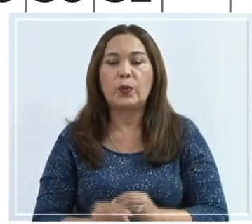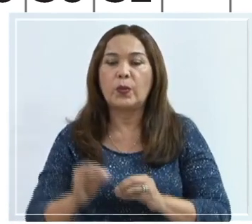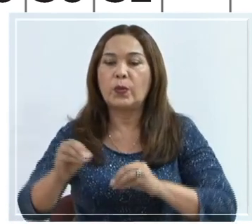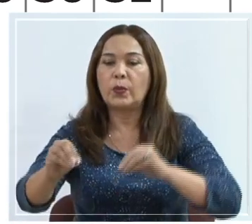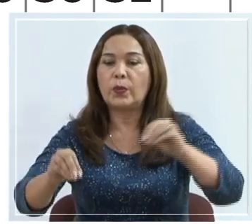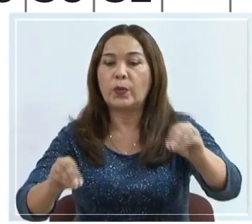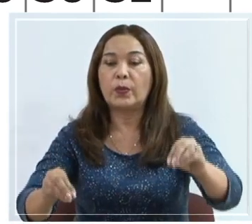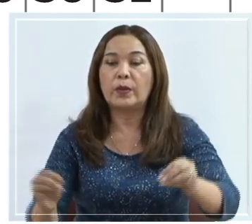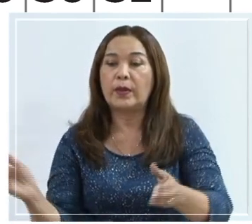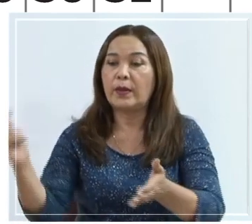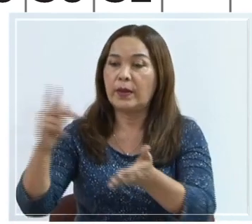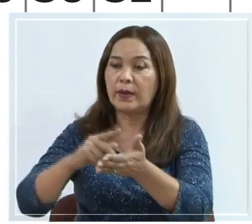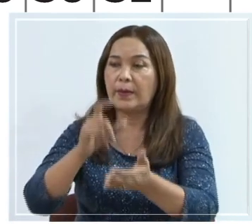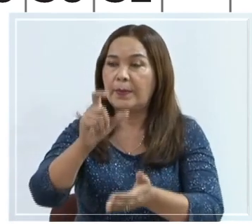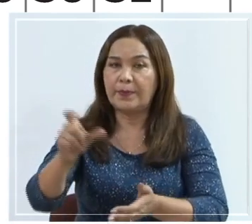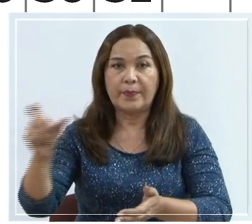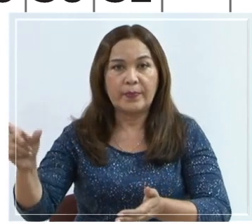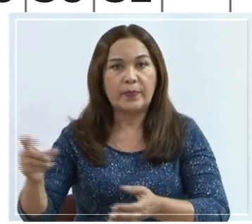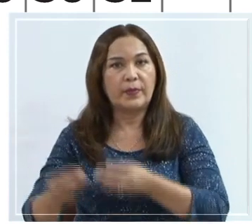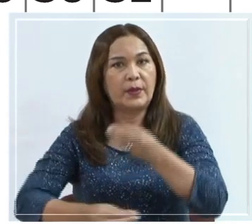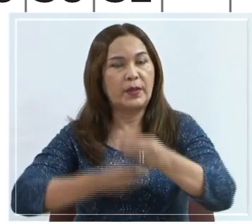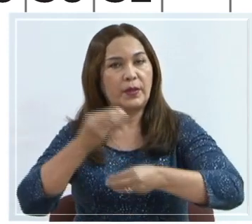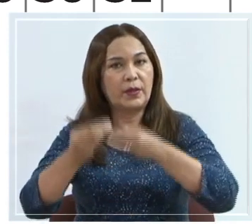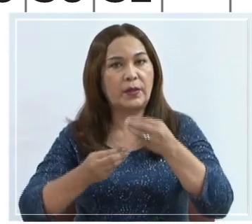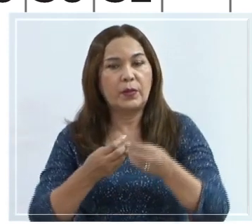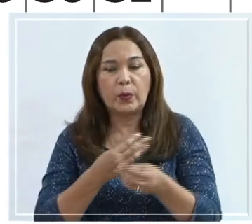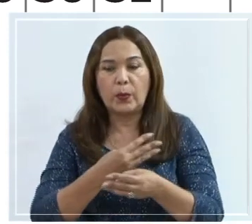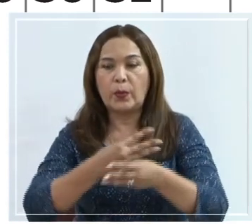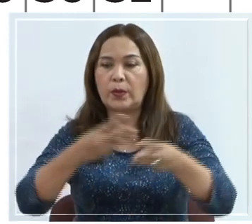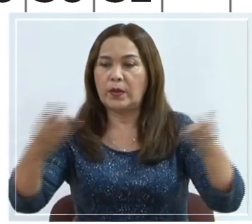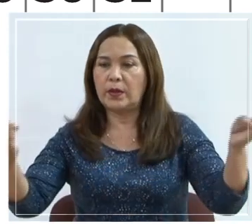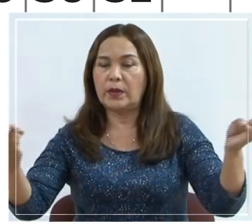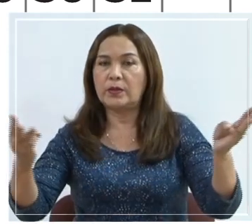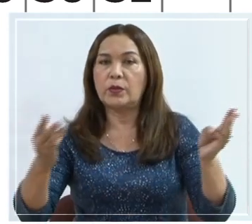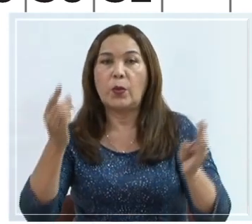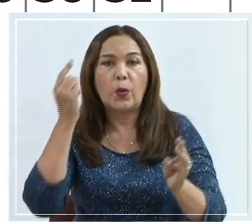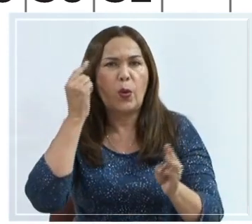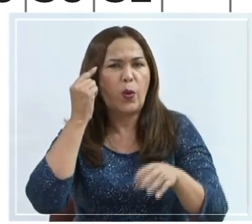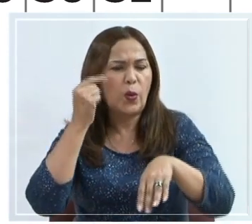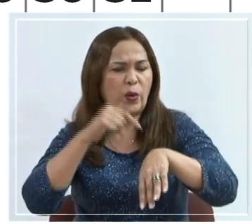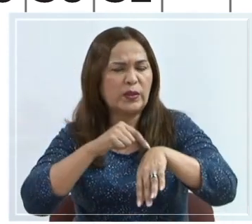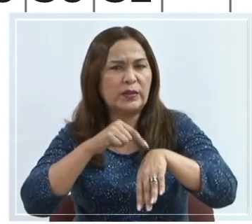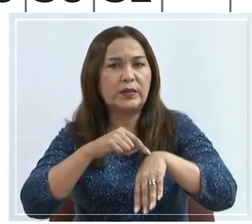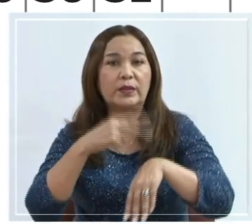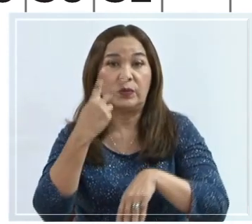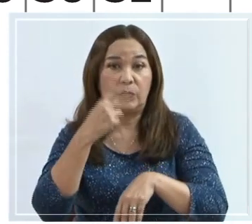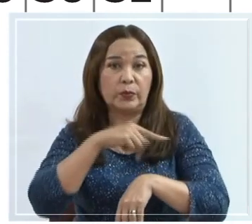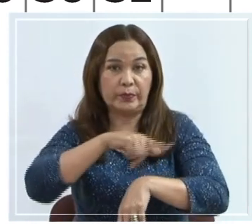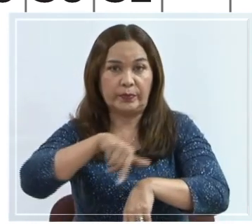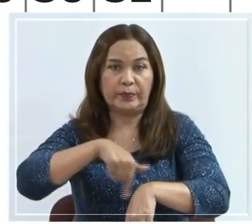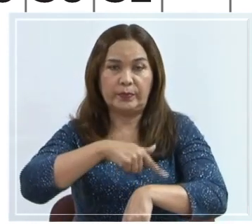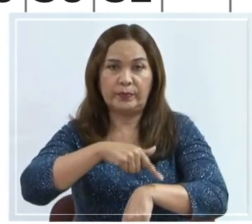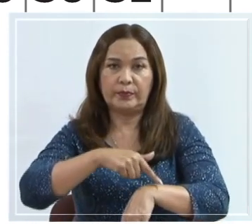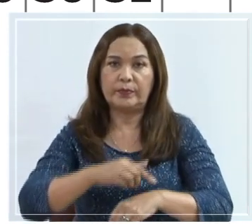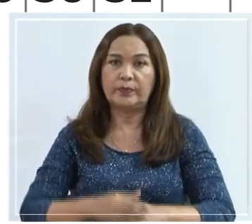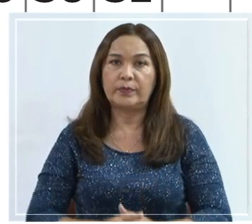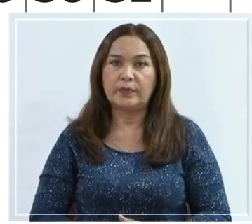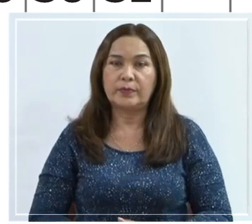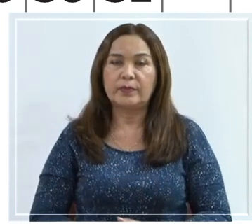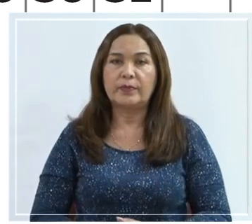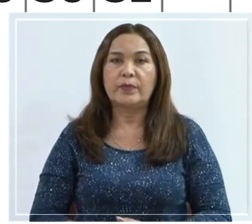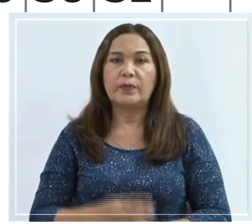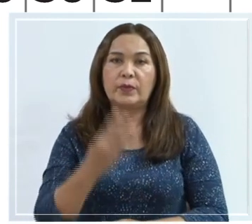ubicación de los participantes elaboración y publicación de horarios segundo periodo